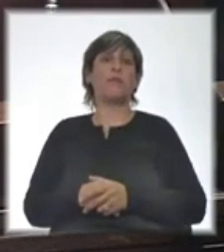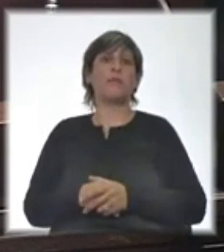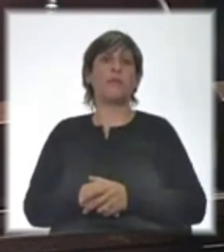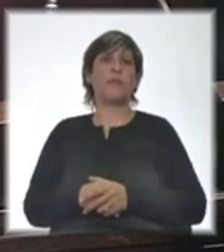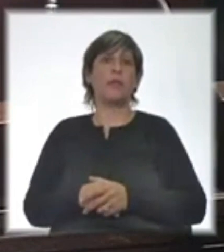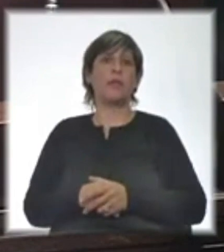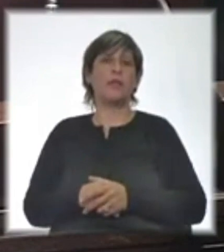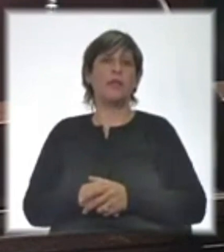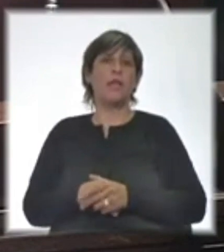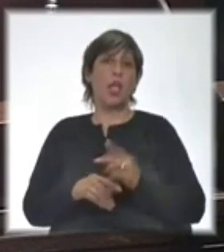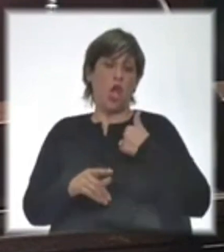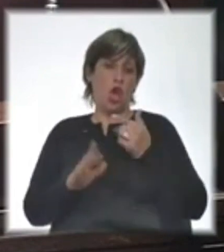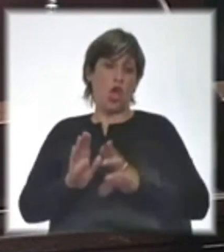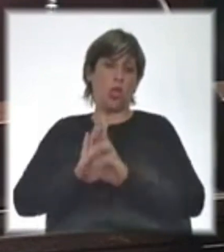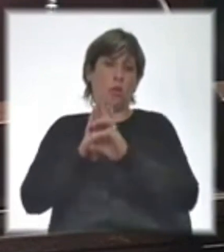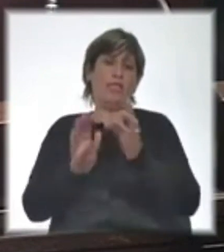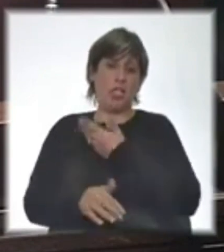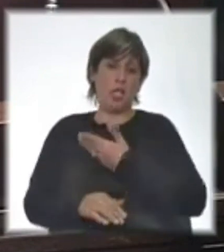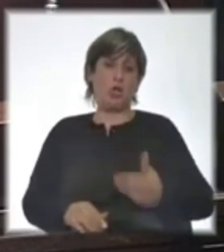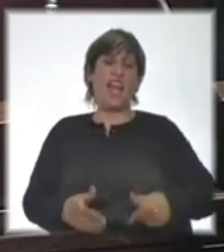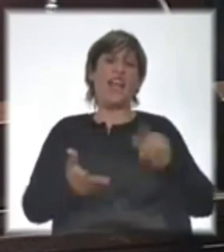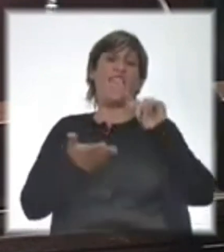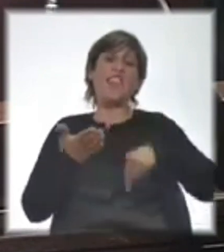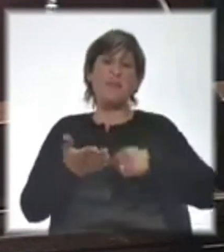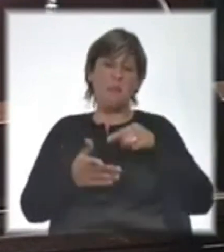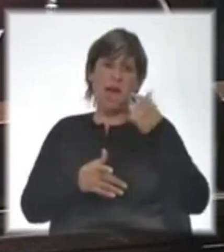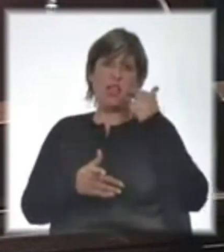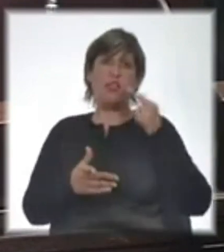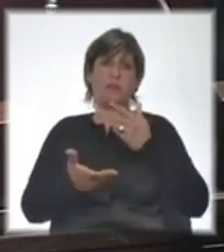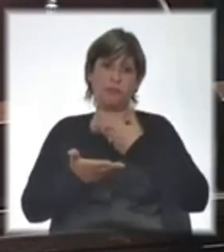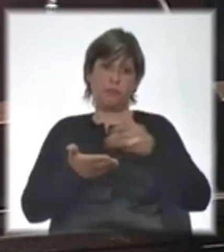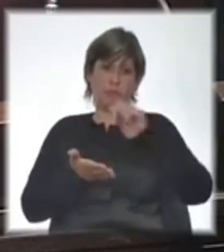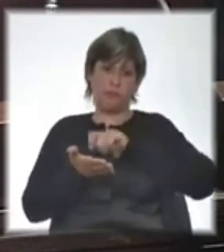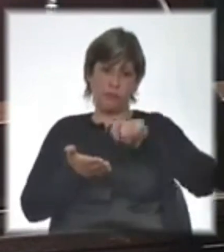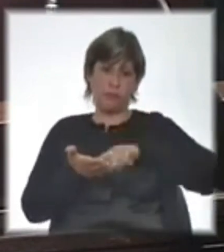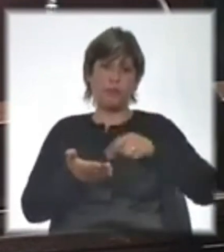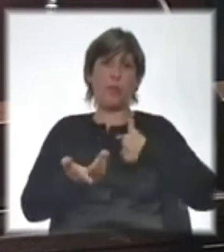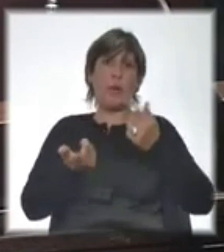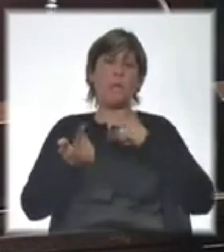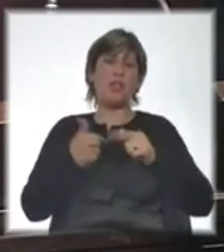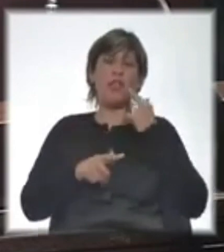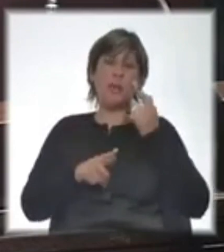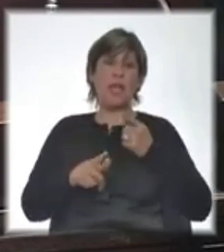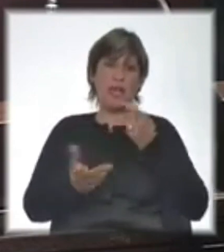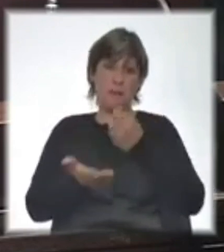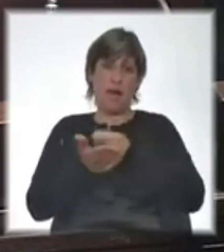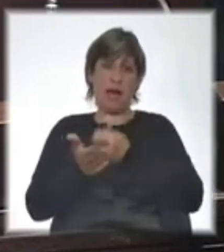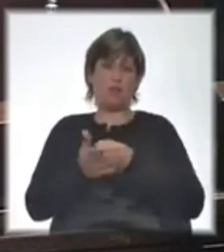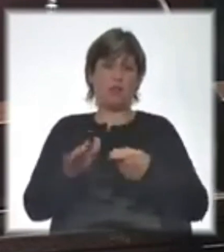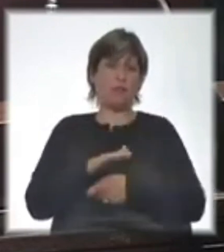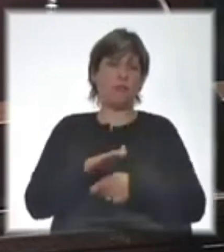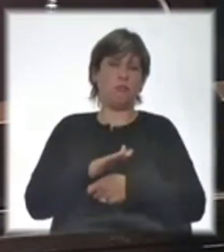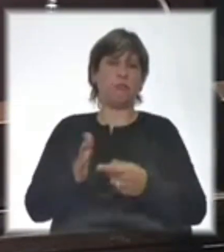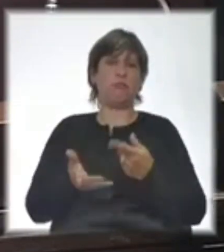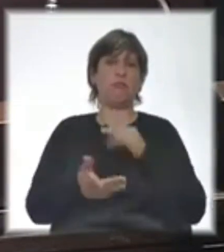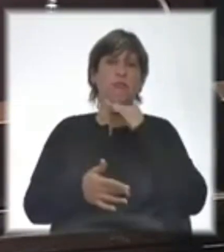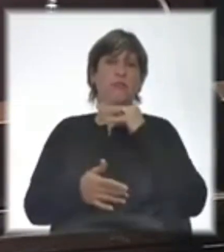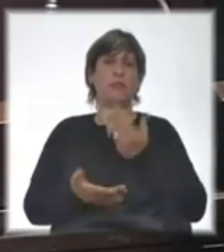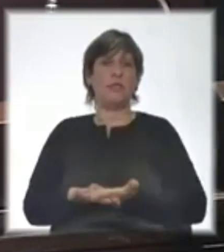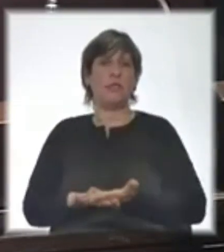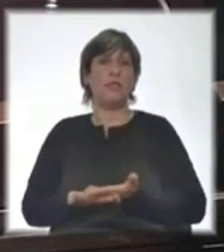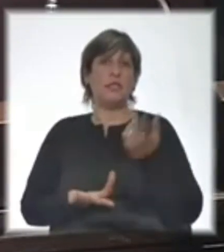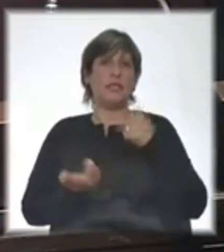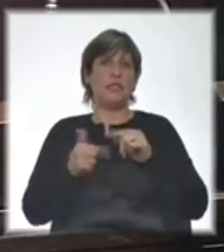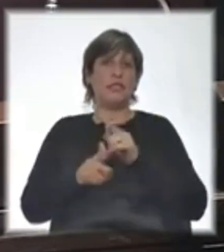los representantes de nuestro gobierno que firmaron el contrato firmaron por escrito que no habían recibido coimas y que no habían sido invitados a